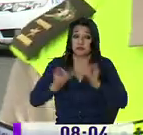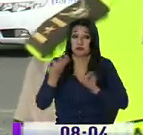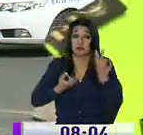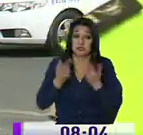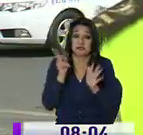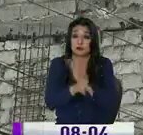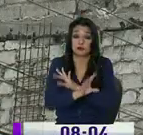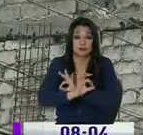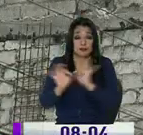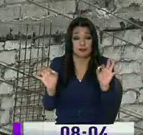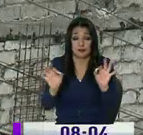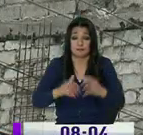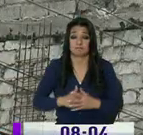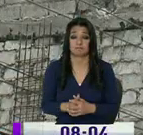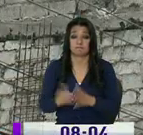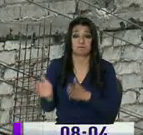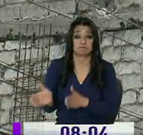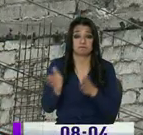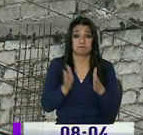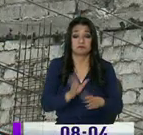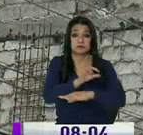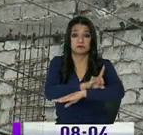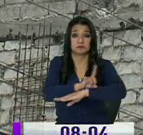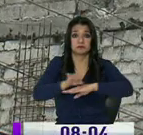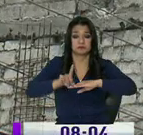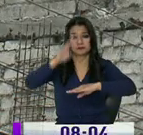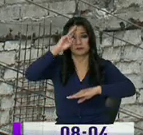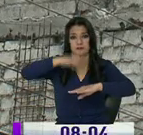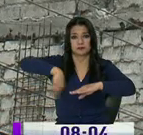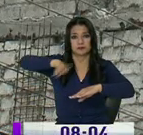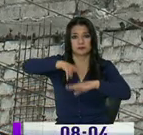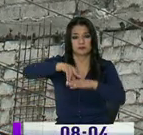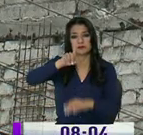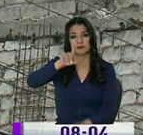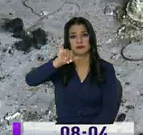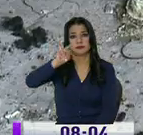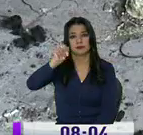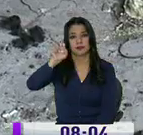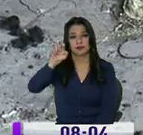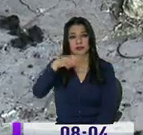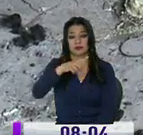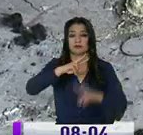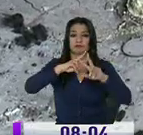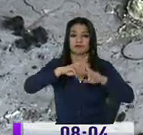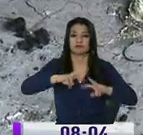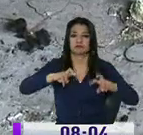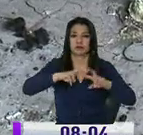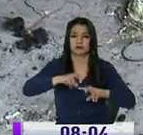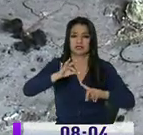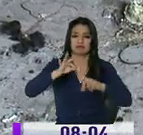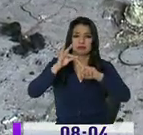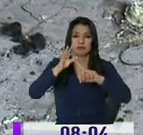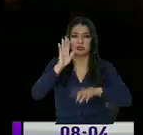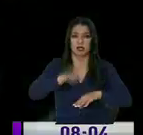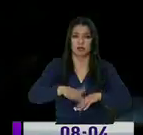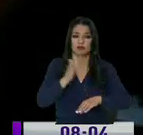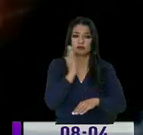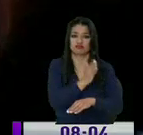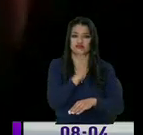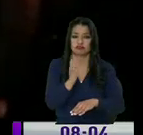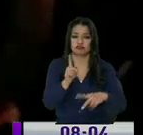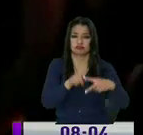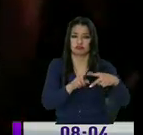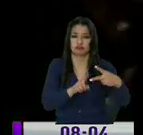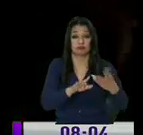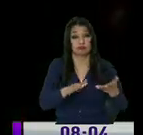al respecto. Mientras tanto, la Dirección Nacional de Delitos contra la Vida, DINASED, abrió una investigación por la muerte de los 2